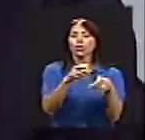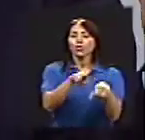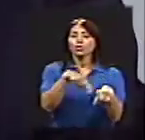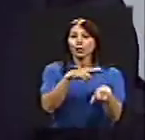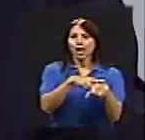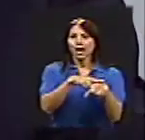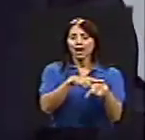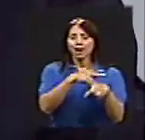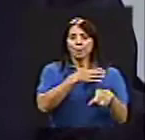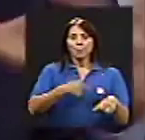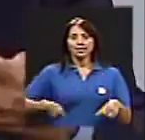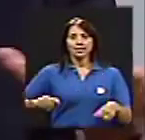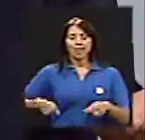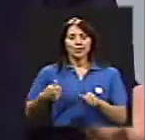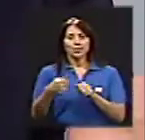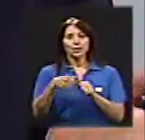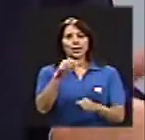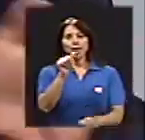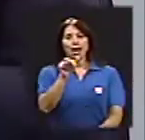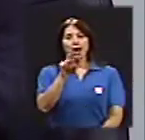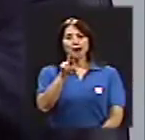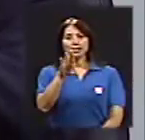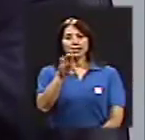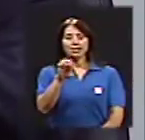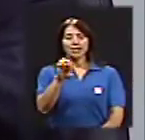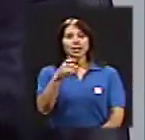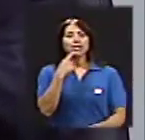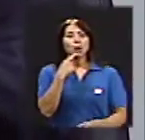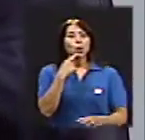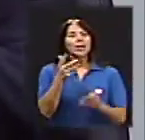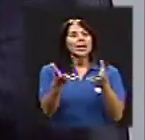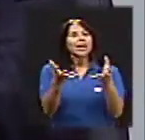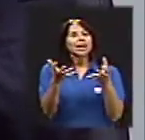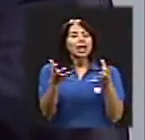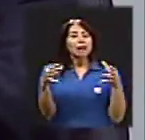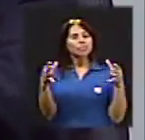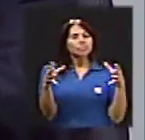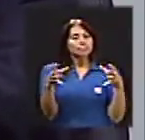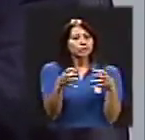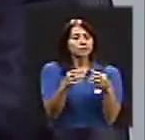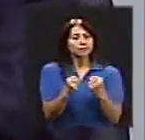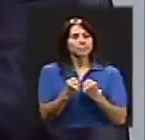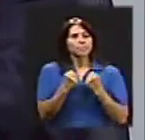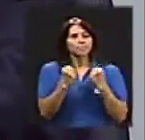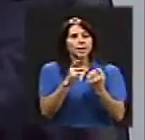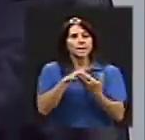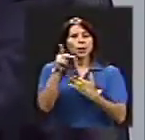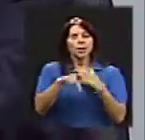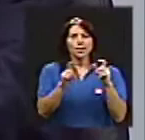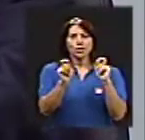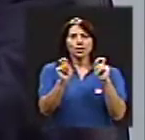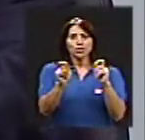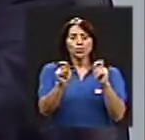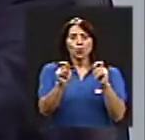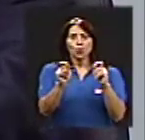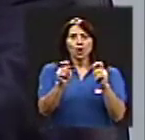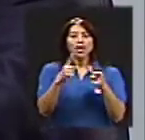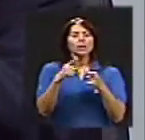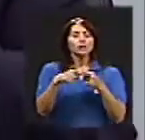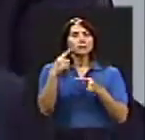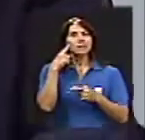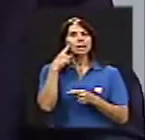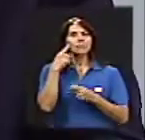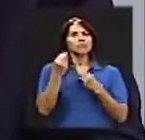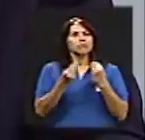superintendencias reforzar el programa educativo y unificarlo, y uno de los temas era hasta dónde irán las escuelas